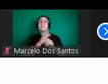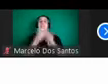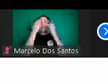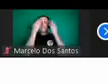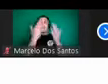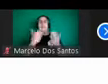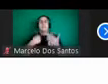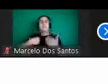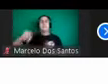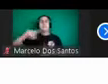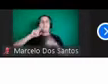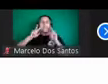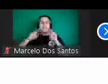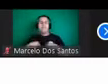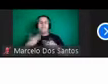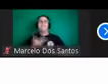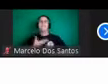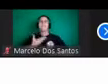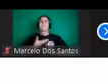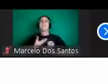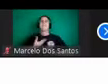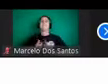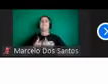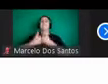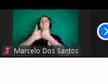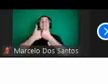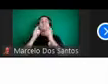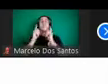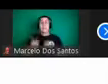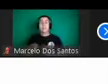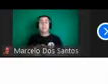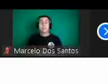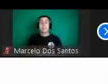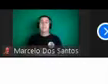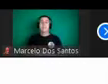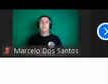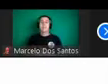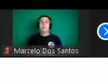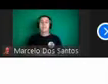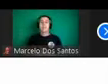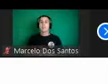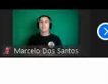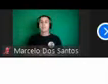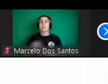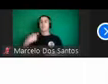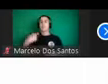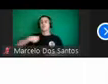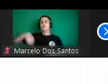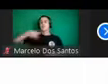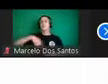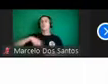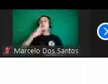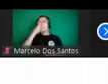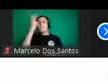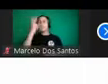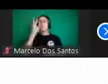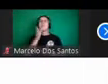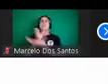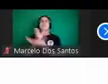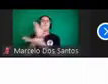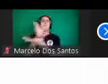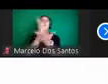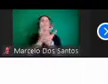también estamos en el afán de contribuir con las instituciones públicas hacia una inclusión